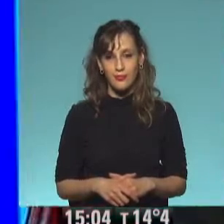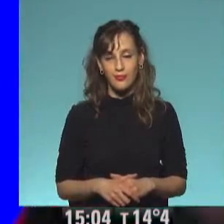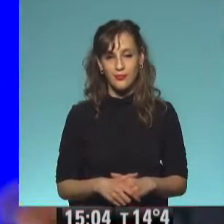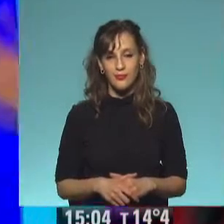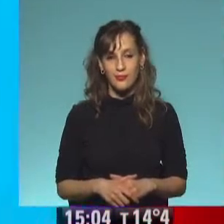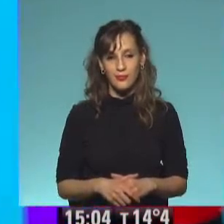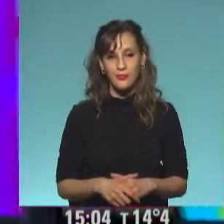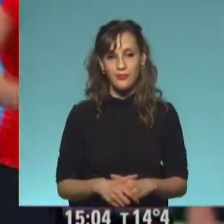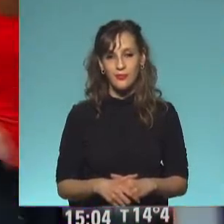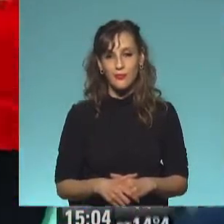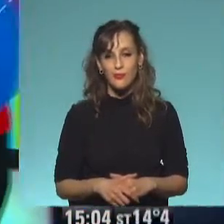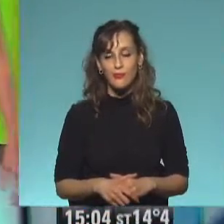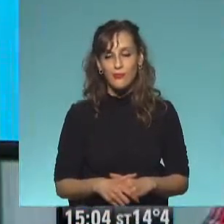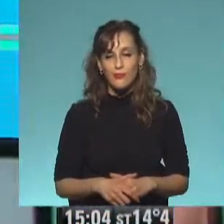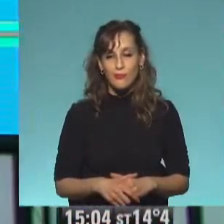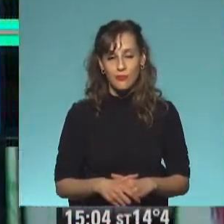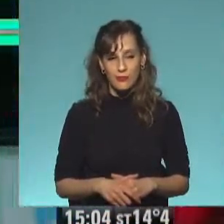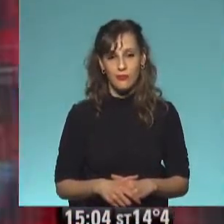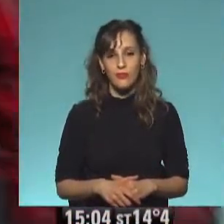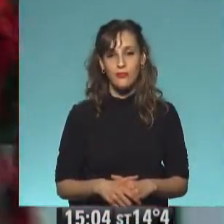alrededor de donde